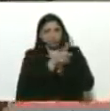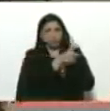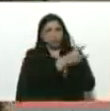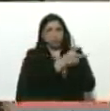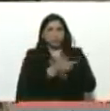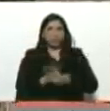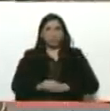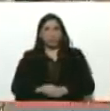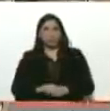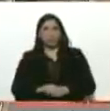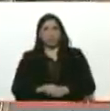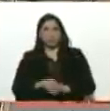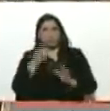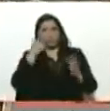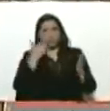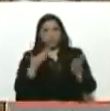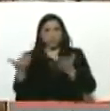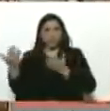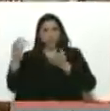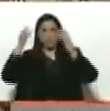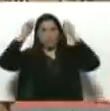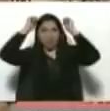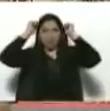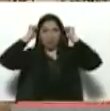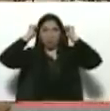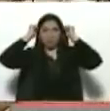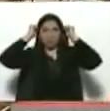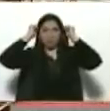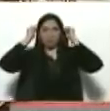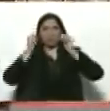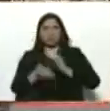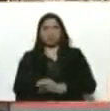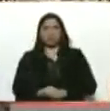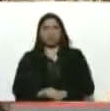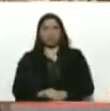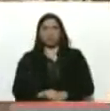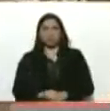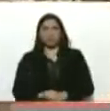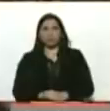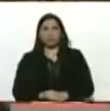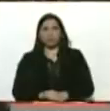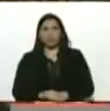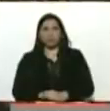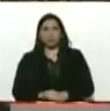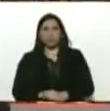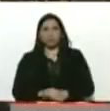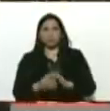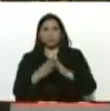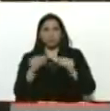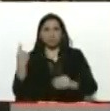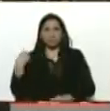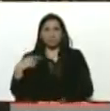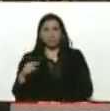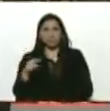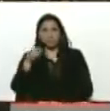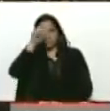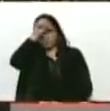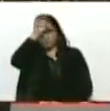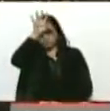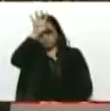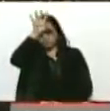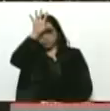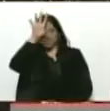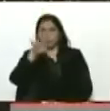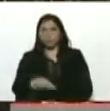Mire, esto que está aquí donde yo estoy son cascos de Kevlar. Todos tienen, o todos no, algunos de ellos